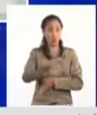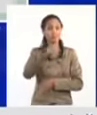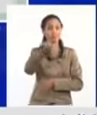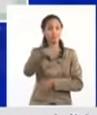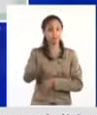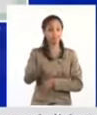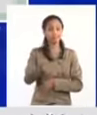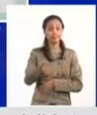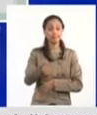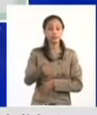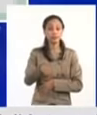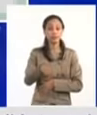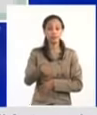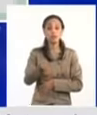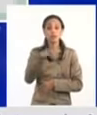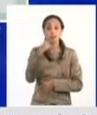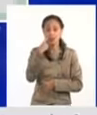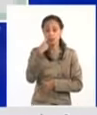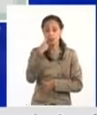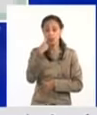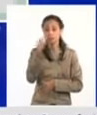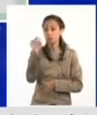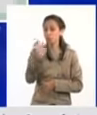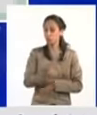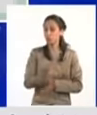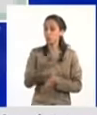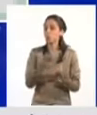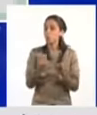realmente es un promedio muy elevado,